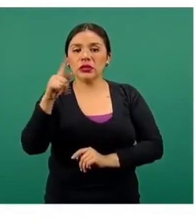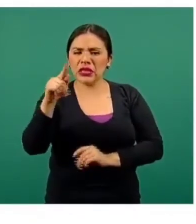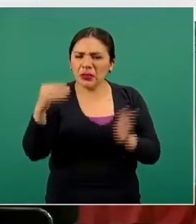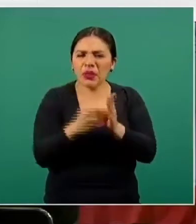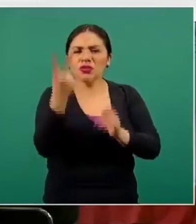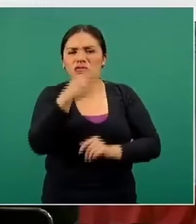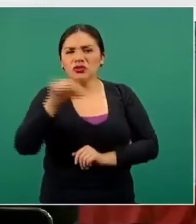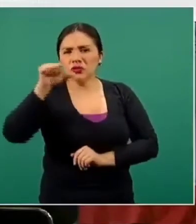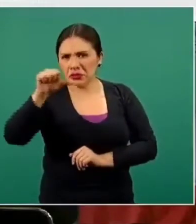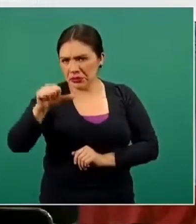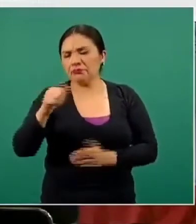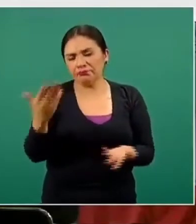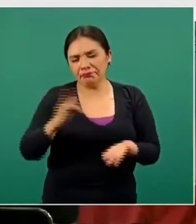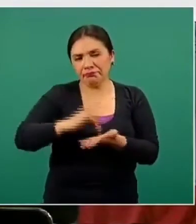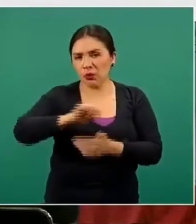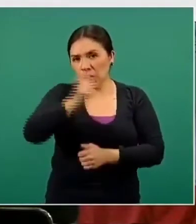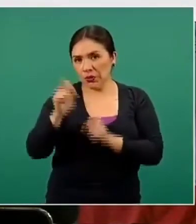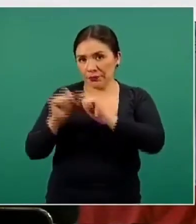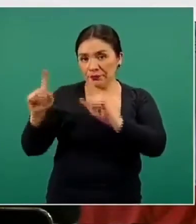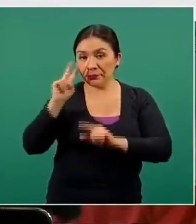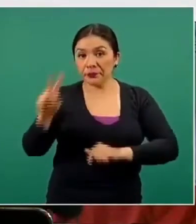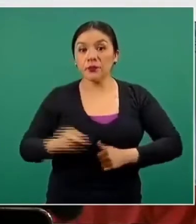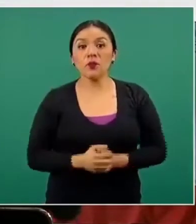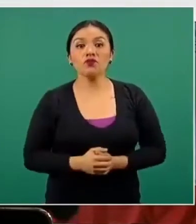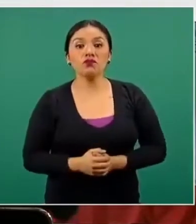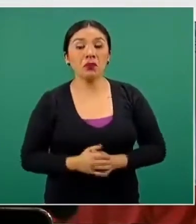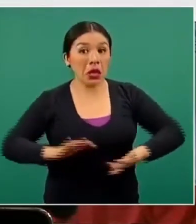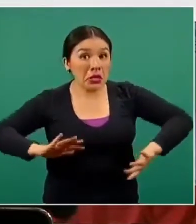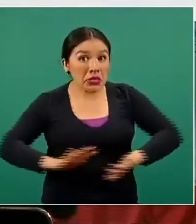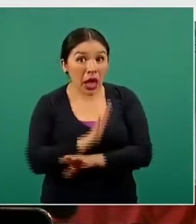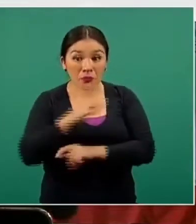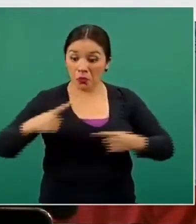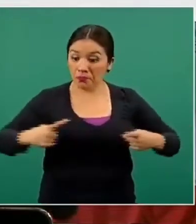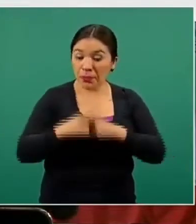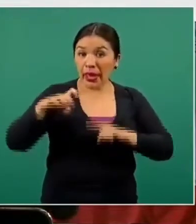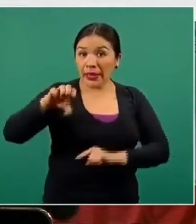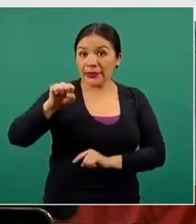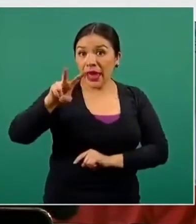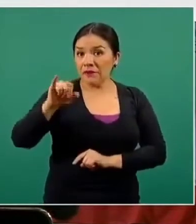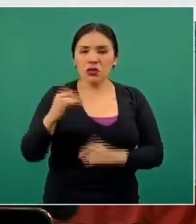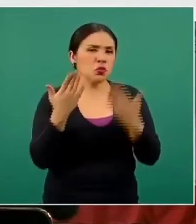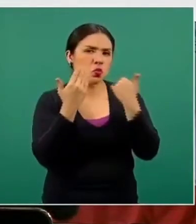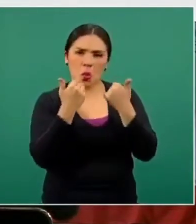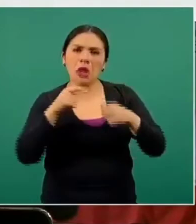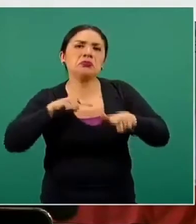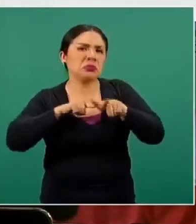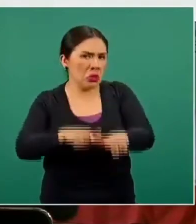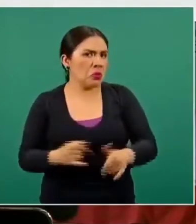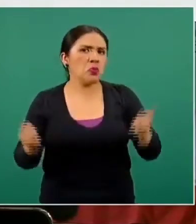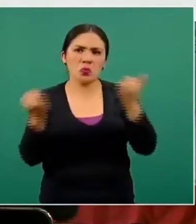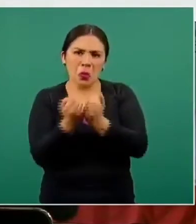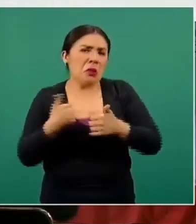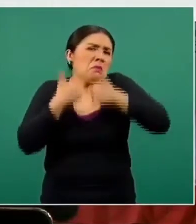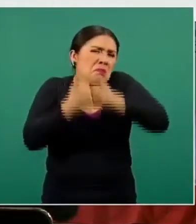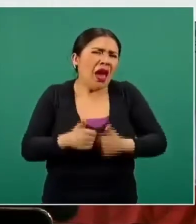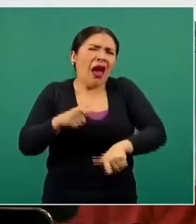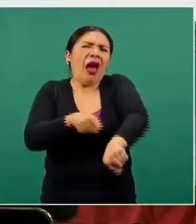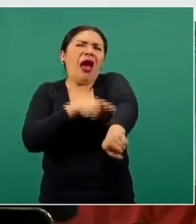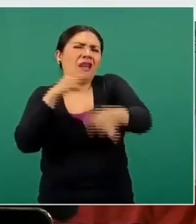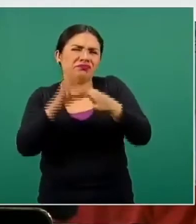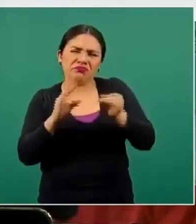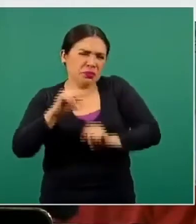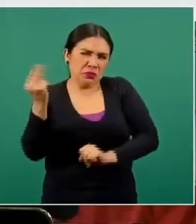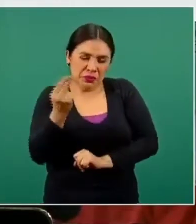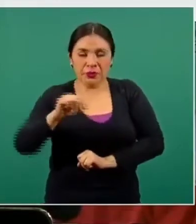9.270.216. Gracias. La siguiente, por favor. No han cambiado los eventos asociados a vacunación, no me detengo en ello. La